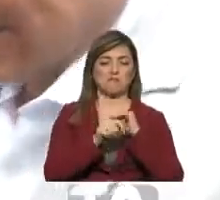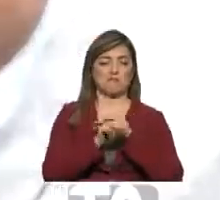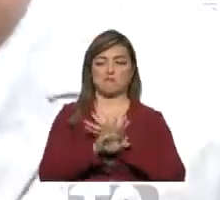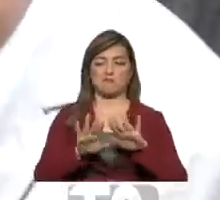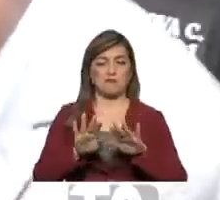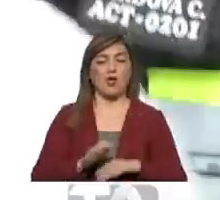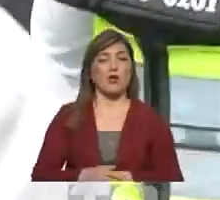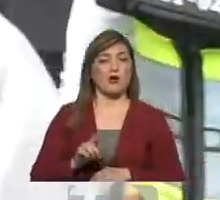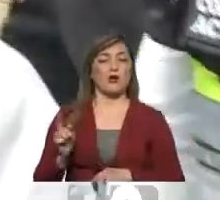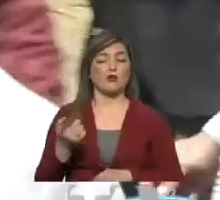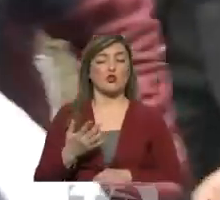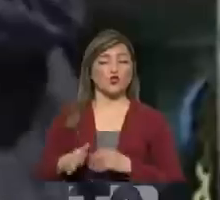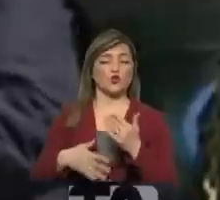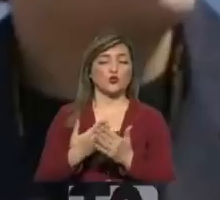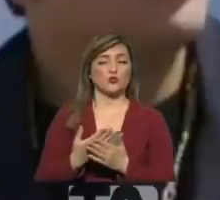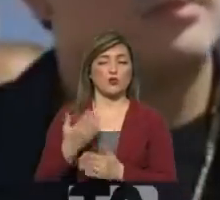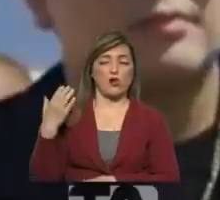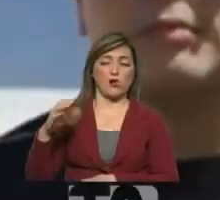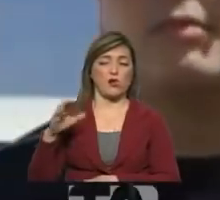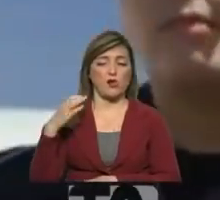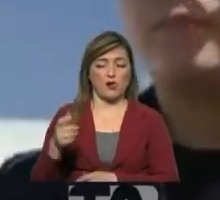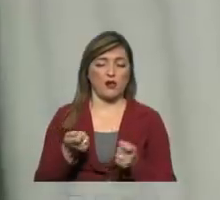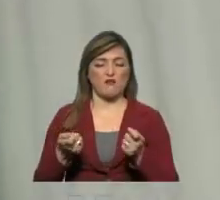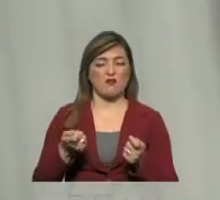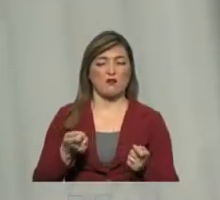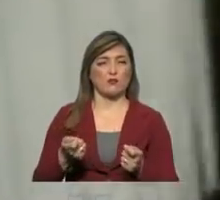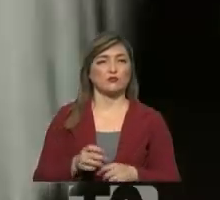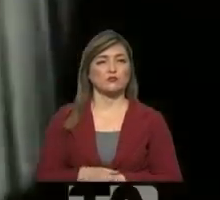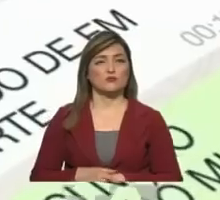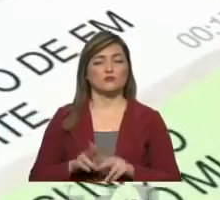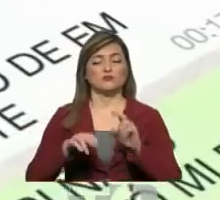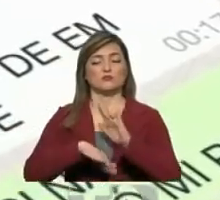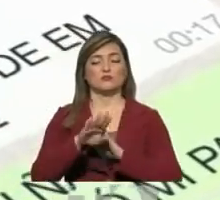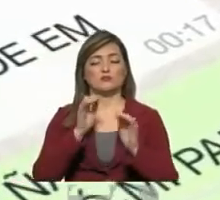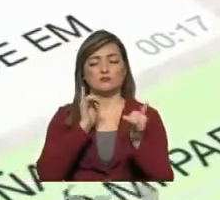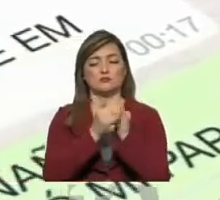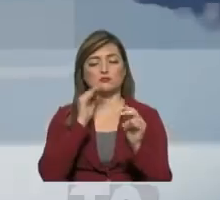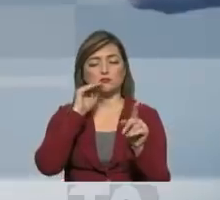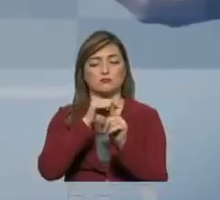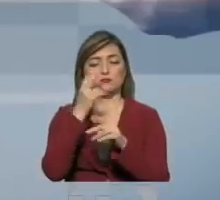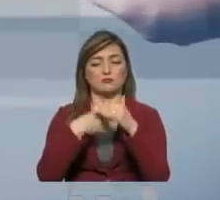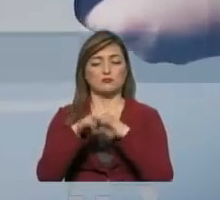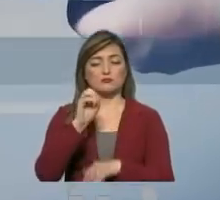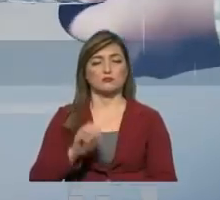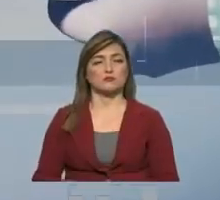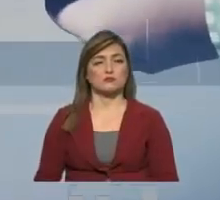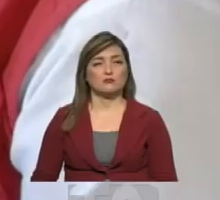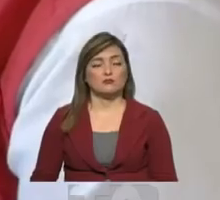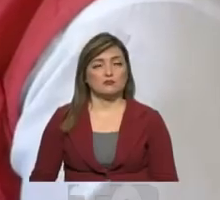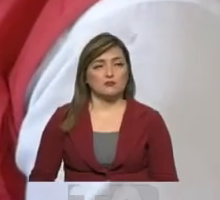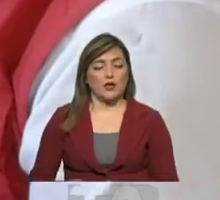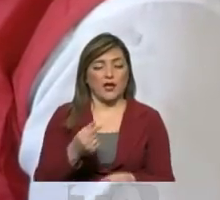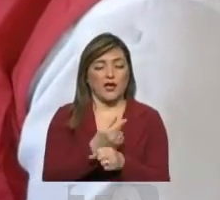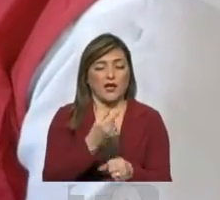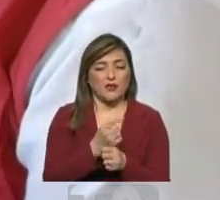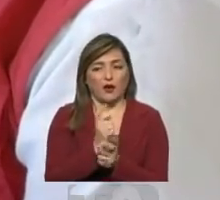de Yunda al mando de la ciudad. Entre los temas que más se pronunciaron fueron los chats del hijo Sebastián Yunda, los cambios